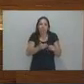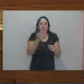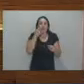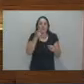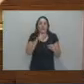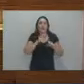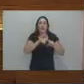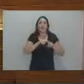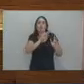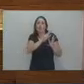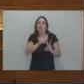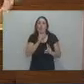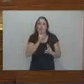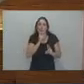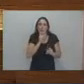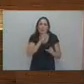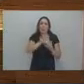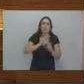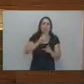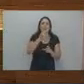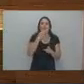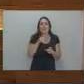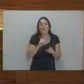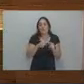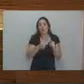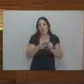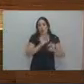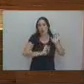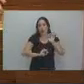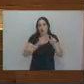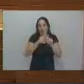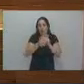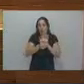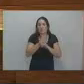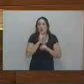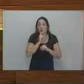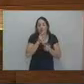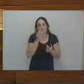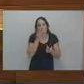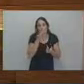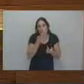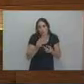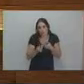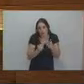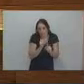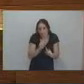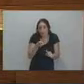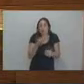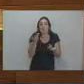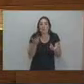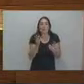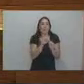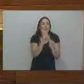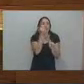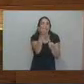de quien más votos tenga ya tiene repartido cómo se van a hacer las cosas. Nos gustaría que no fuese así. Pero de puertas hacia afuera yo